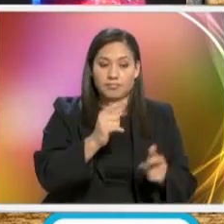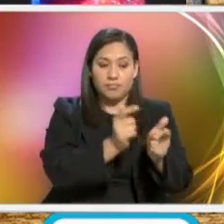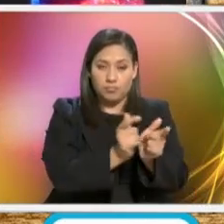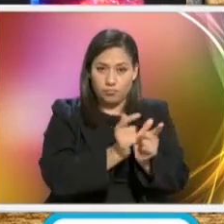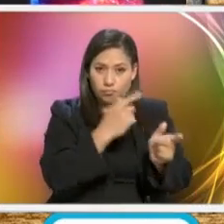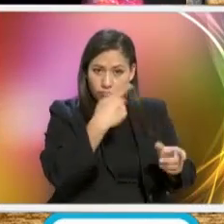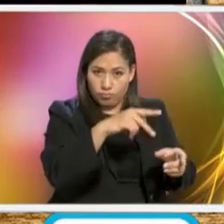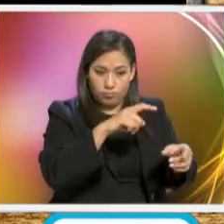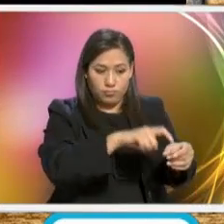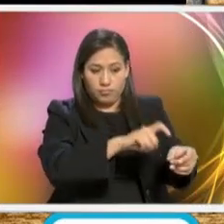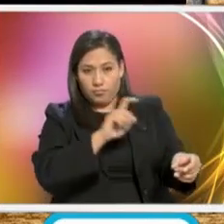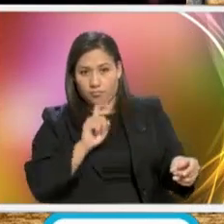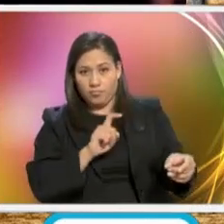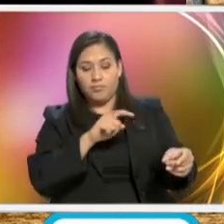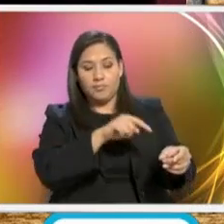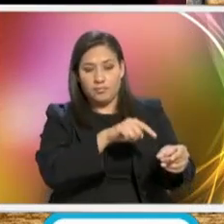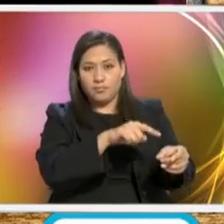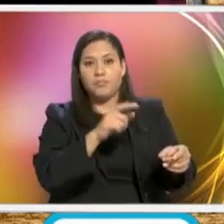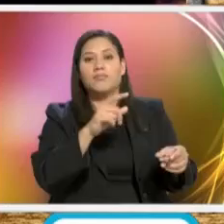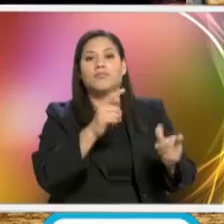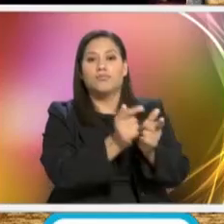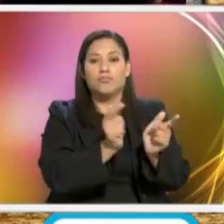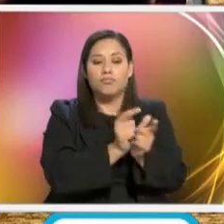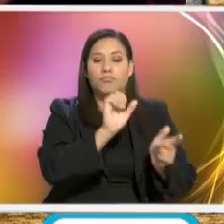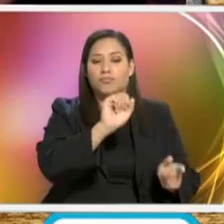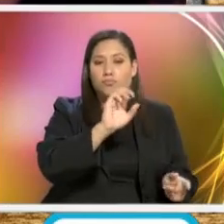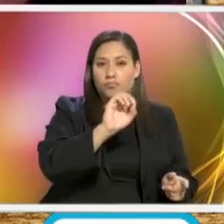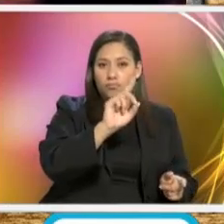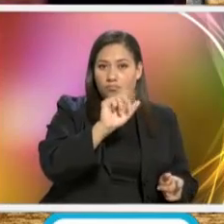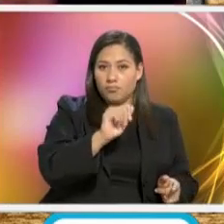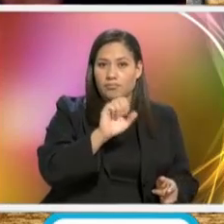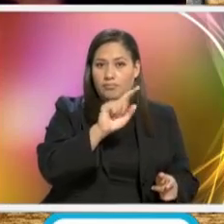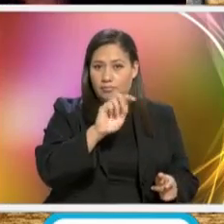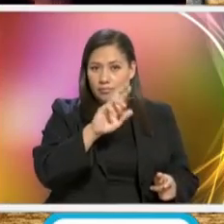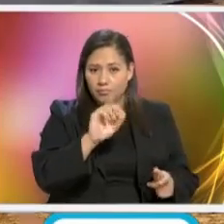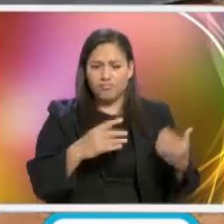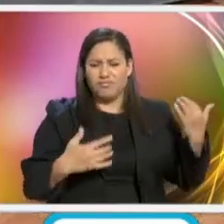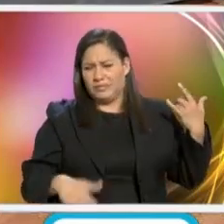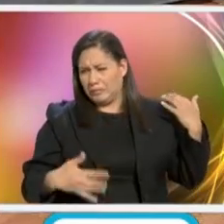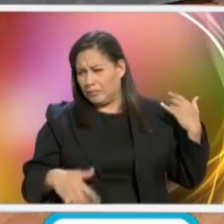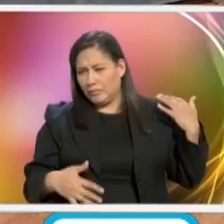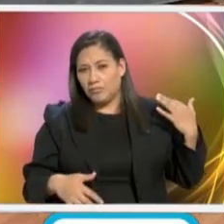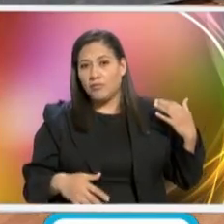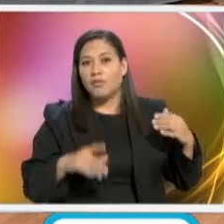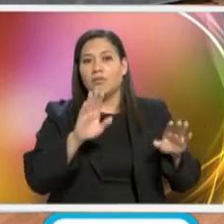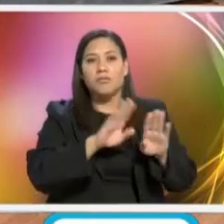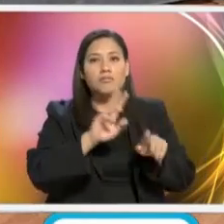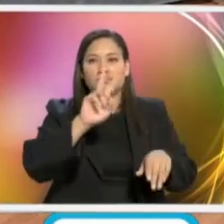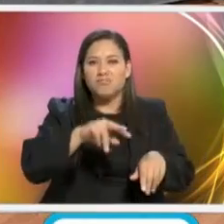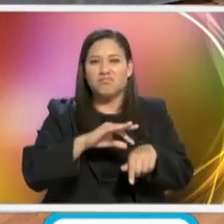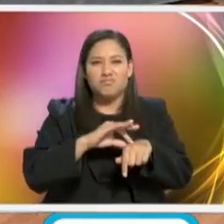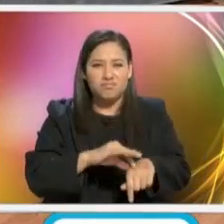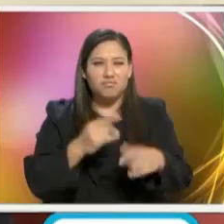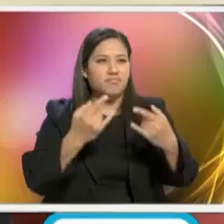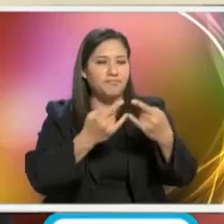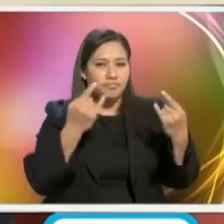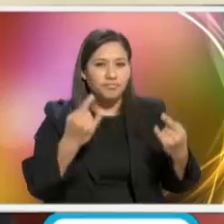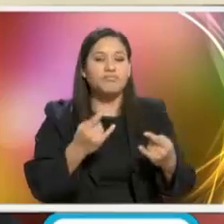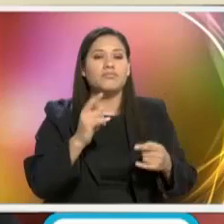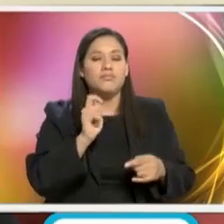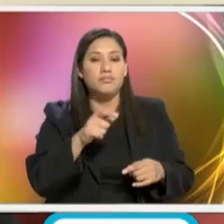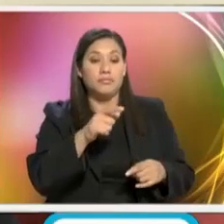su banda icónica, ¿Cómo no? también tenían unas letras, pues él hablaba de surrealismo total, él decía que estaba muy influido